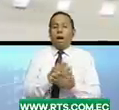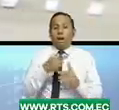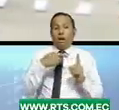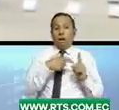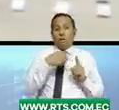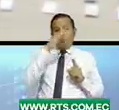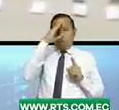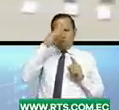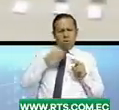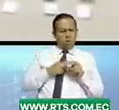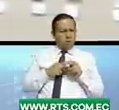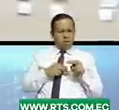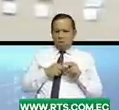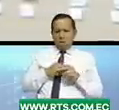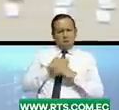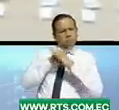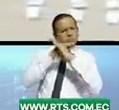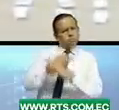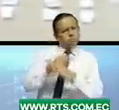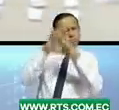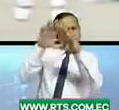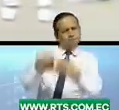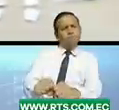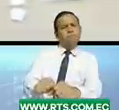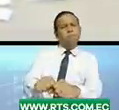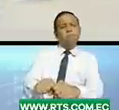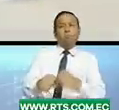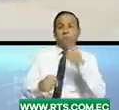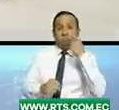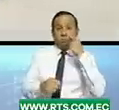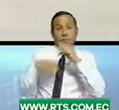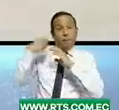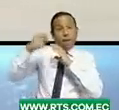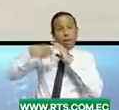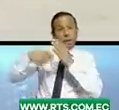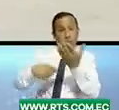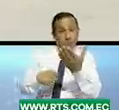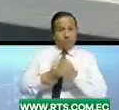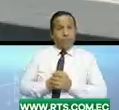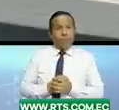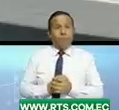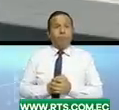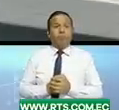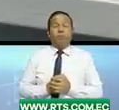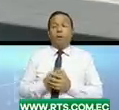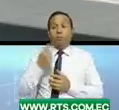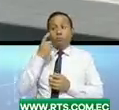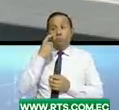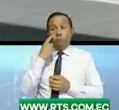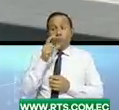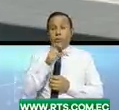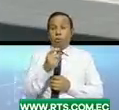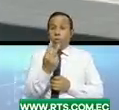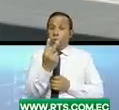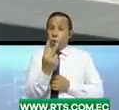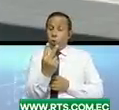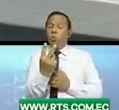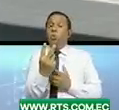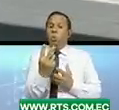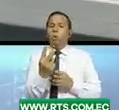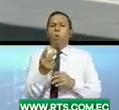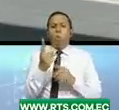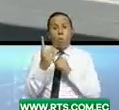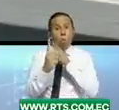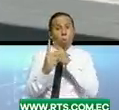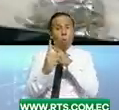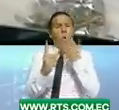fueron detenidos, son las imágenes que estamos viendo en estos momentos en pantalla. Las dos personas, pues uno de ellos presentaba antecedentes y lo que nos